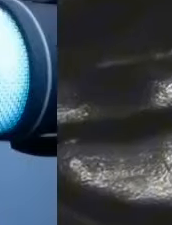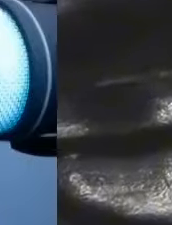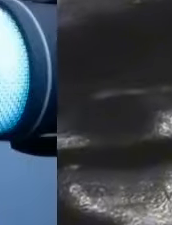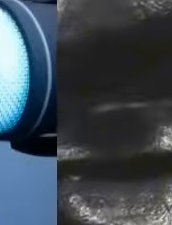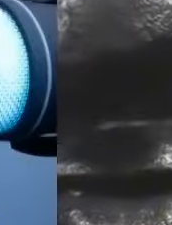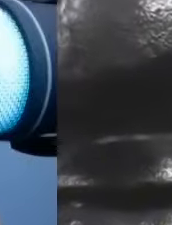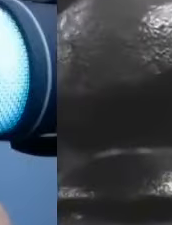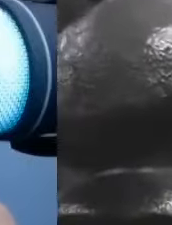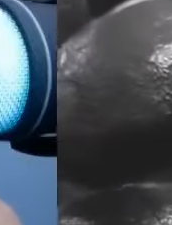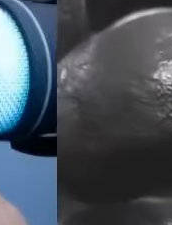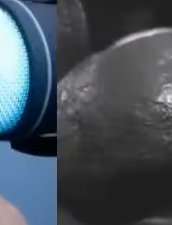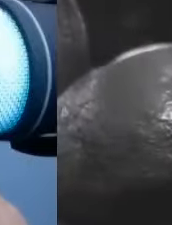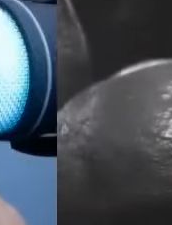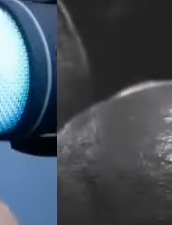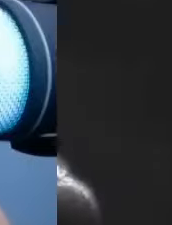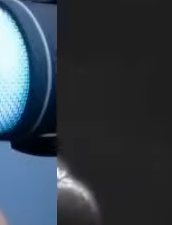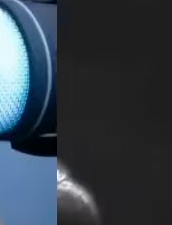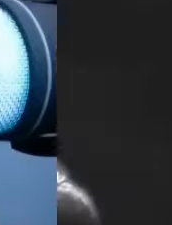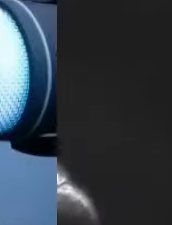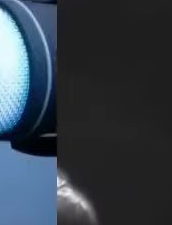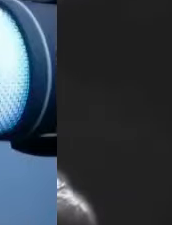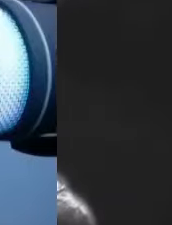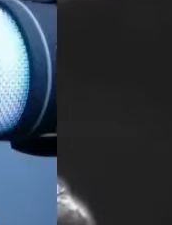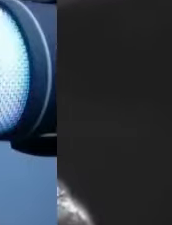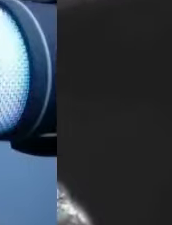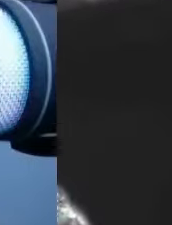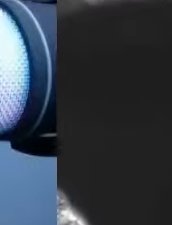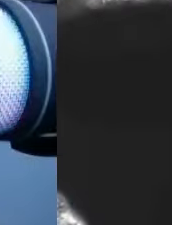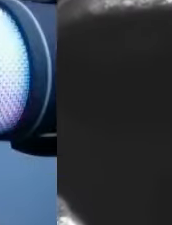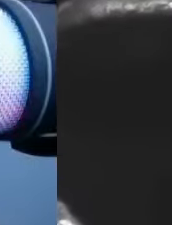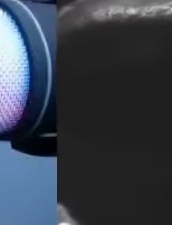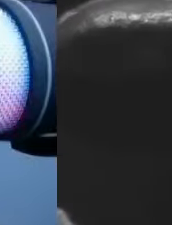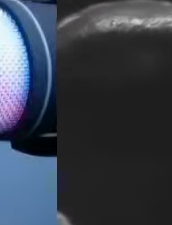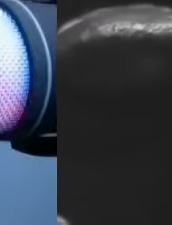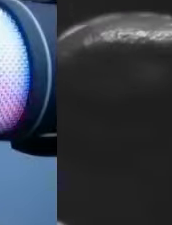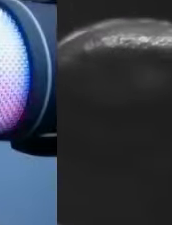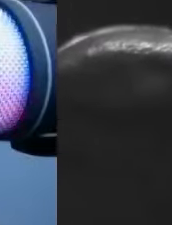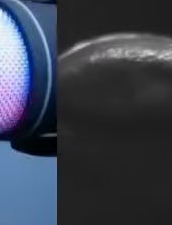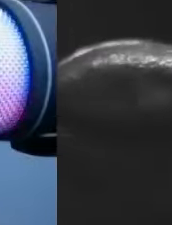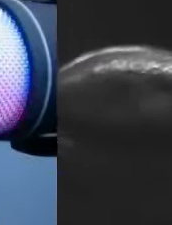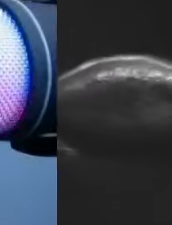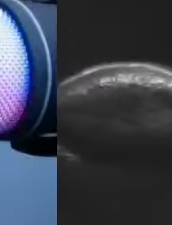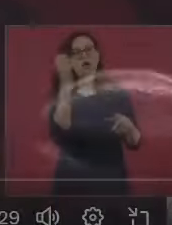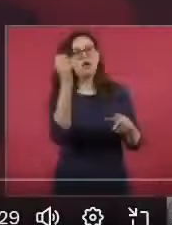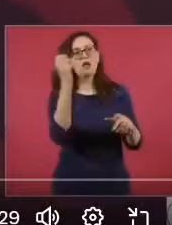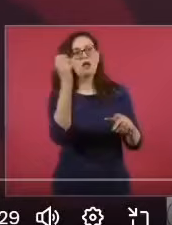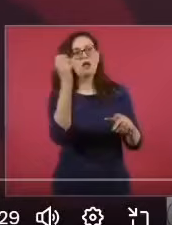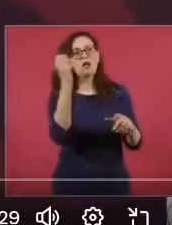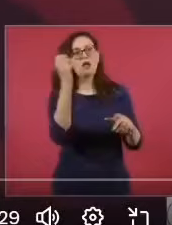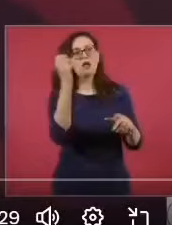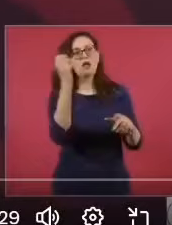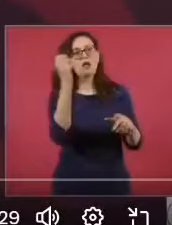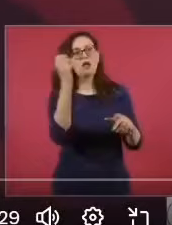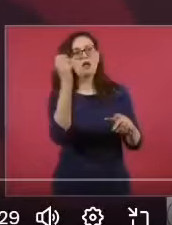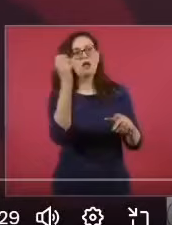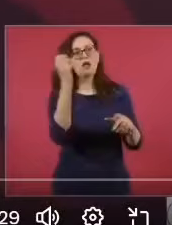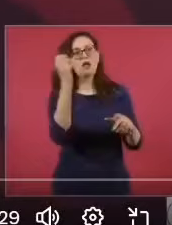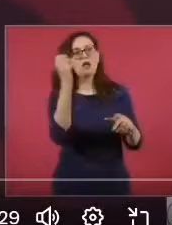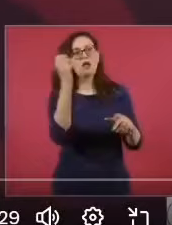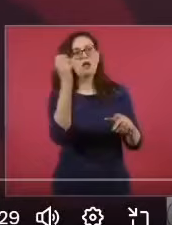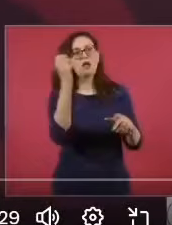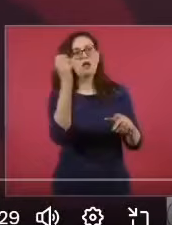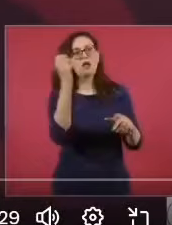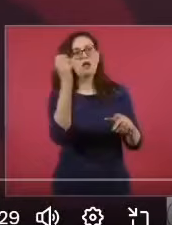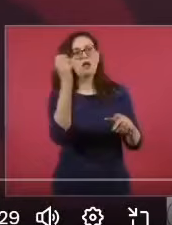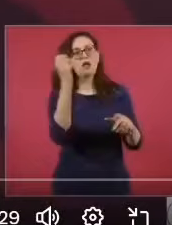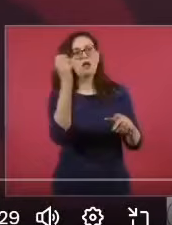para poder estar cerca y incluso para poderse despedir de Andrés Manuel López Obrador. Si me lo permiten, vamos a escuchar primero las palabras del presidente de